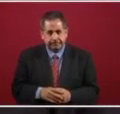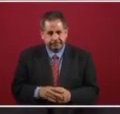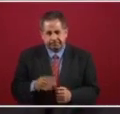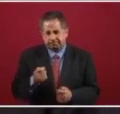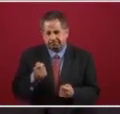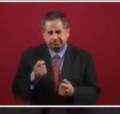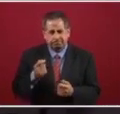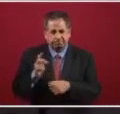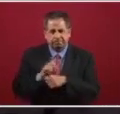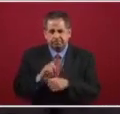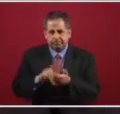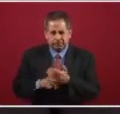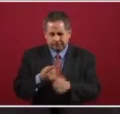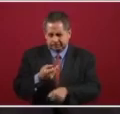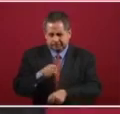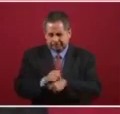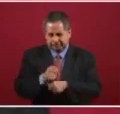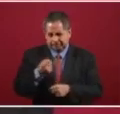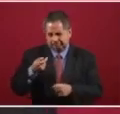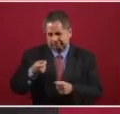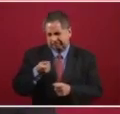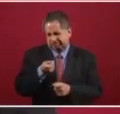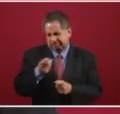días, en semanas,